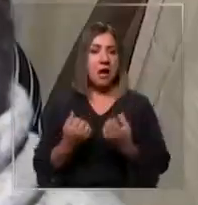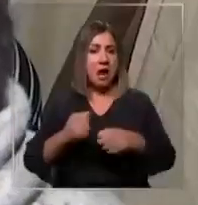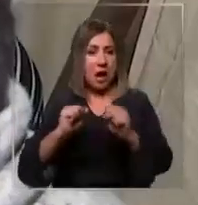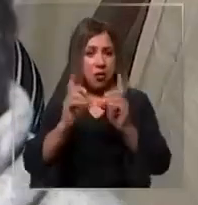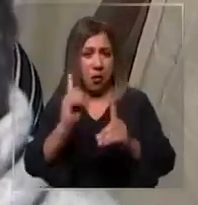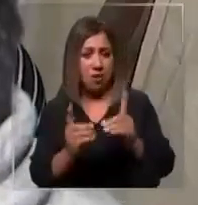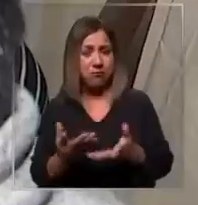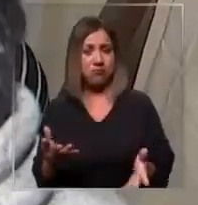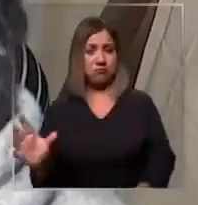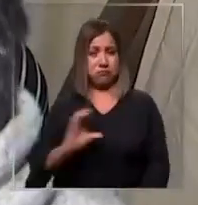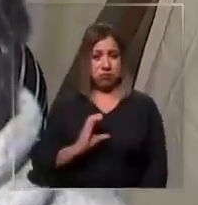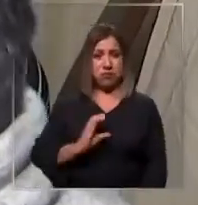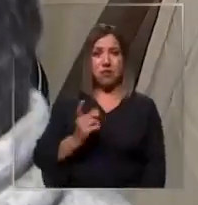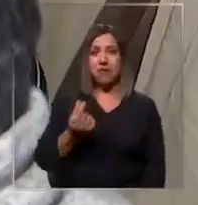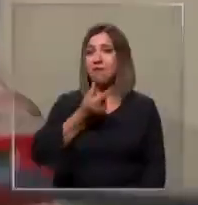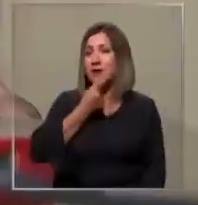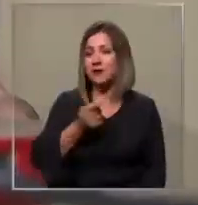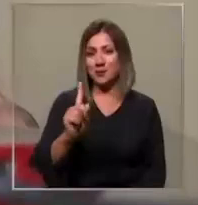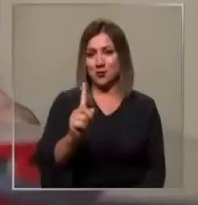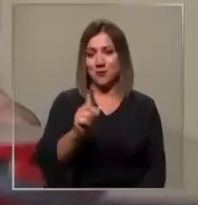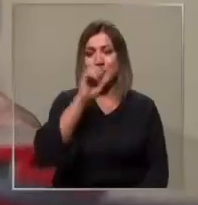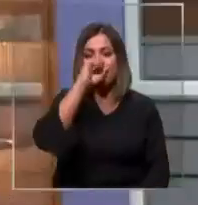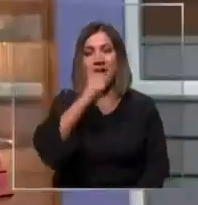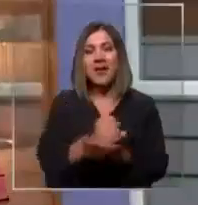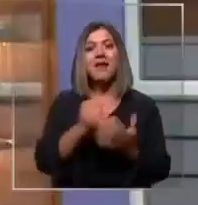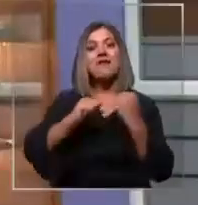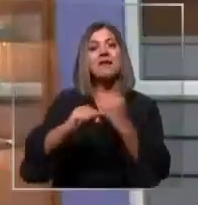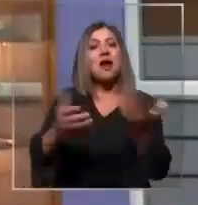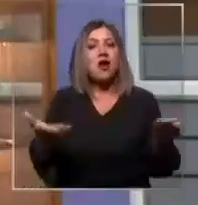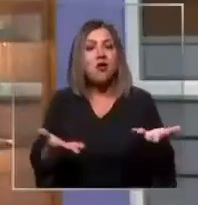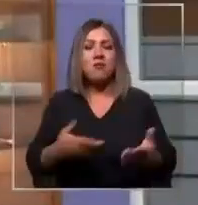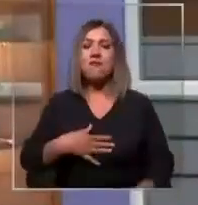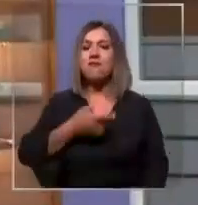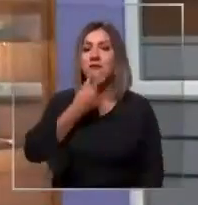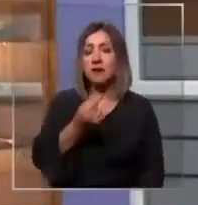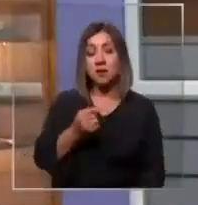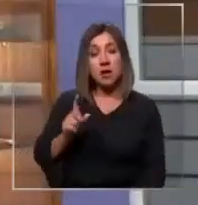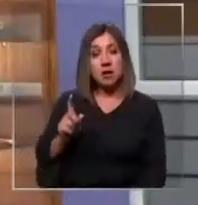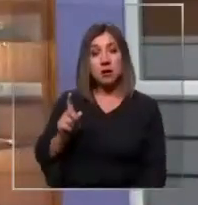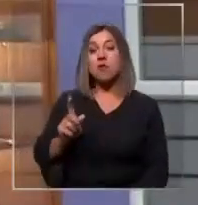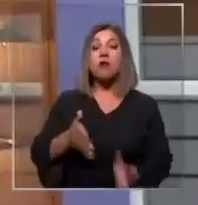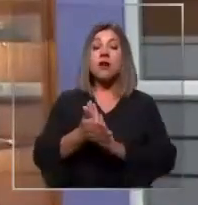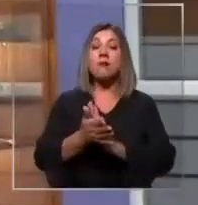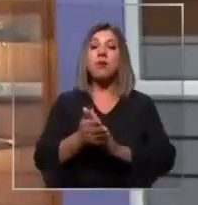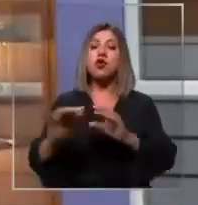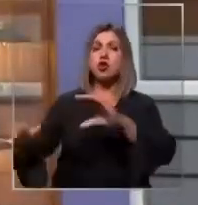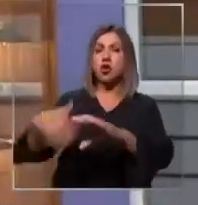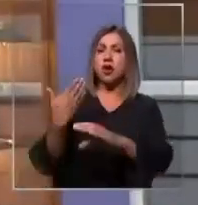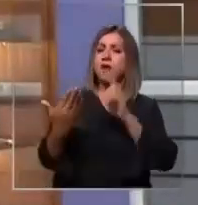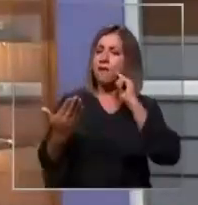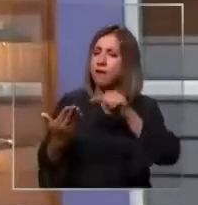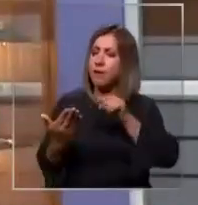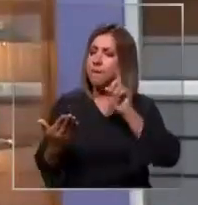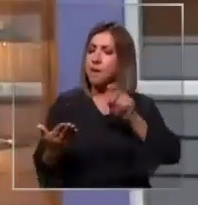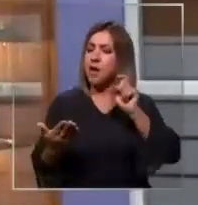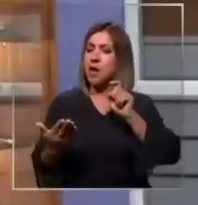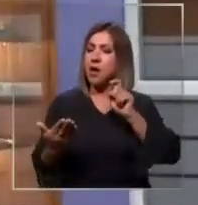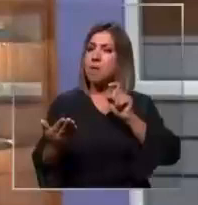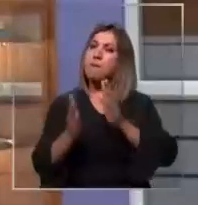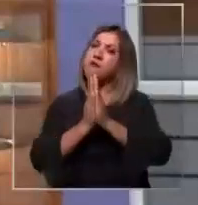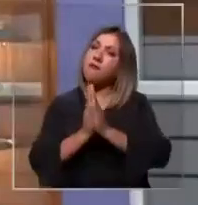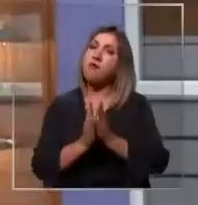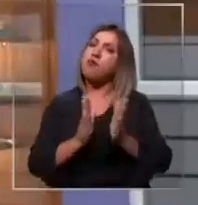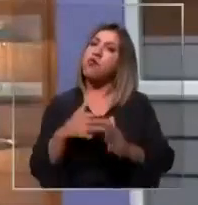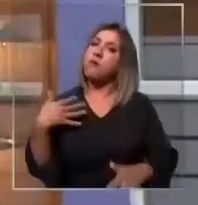La recomendación para evitar este tipo de engaños es simple. En general no hacer clic cuando uno le envían un correo, cuando llega un correo que dice, por favor,